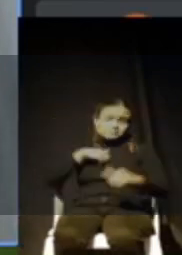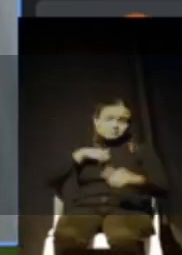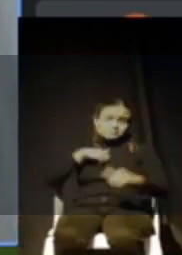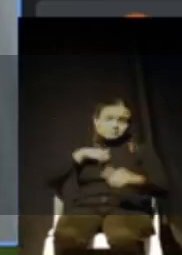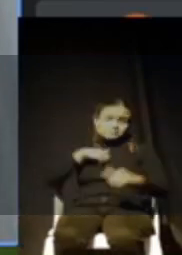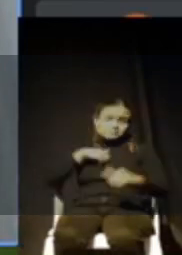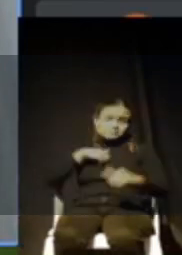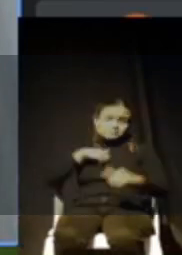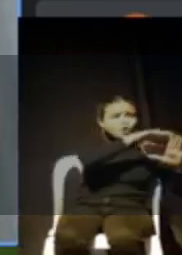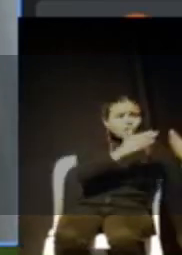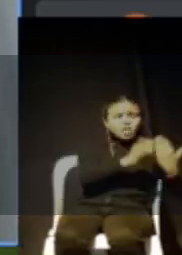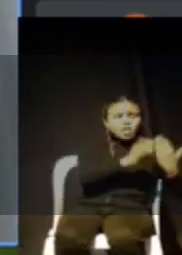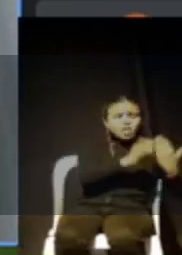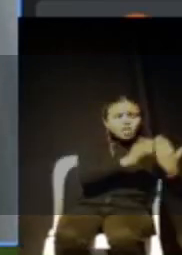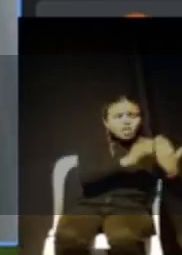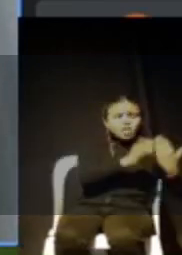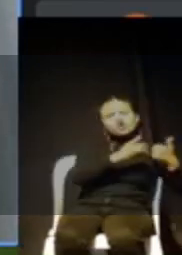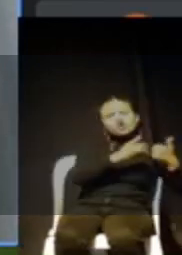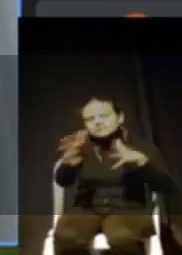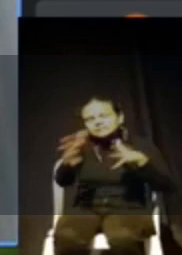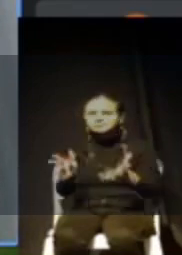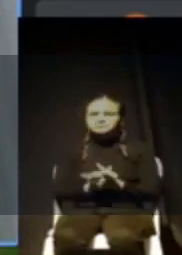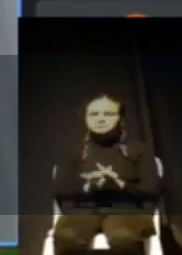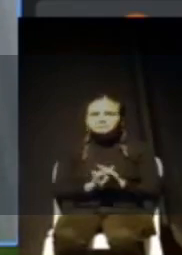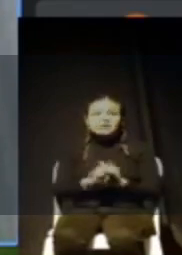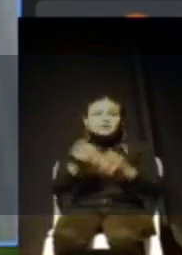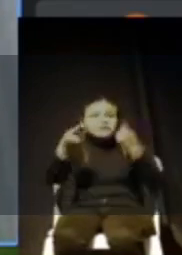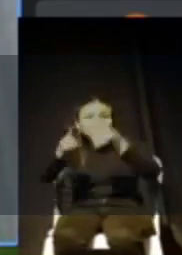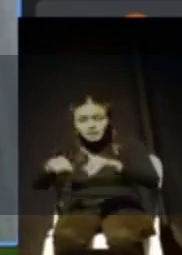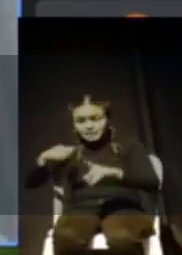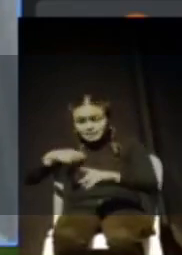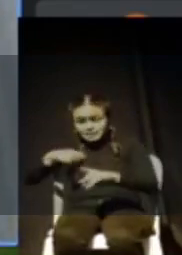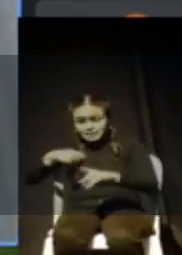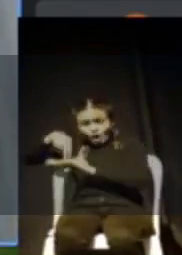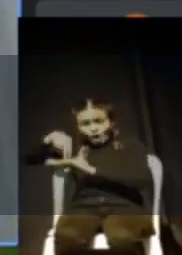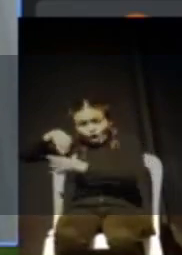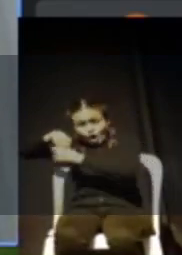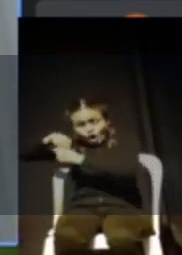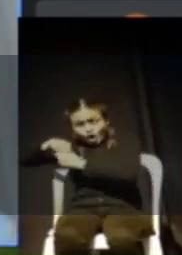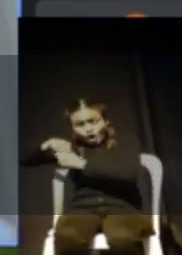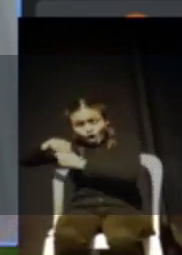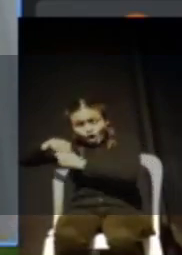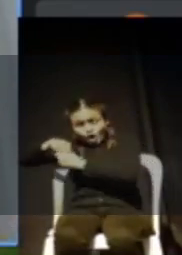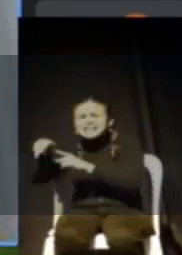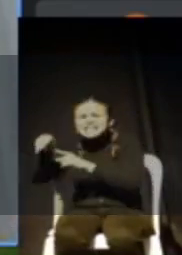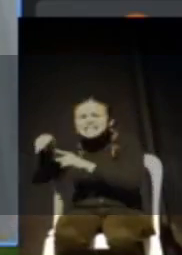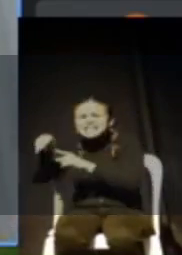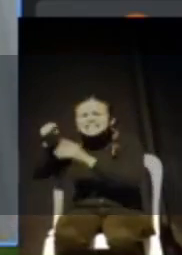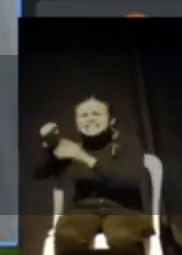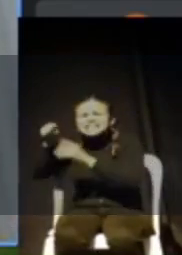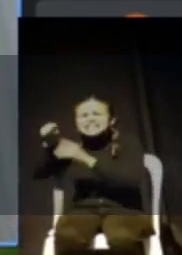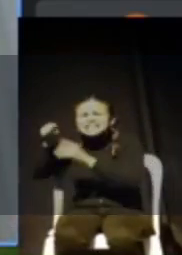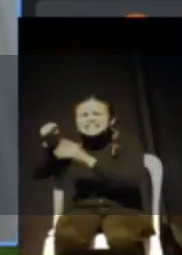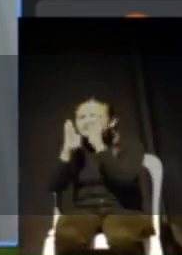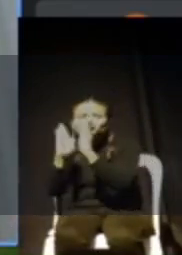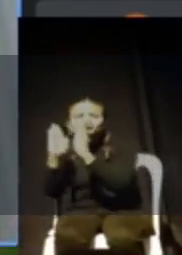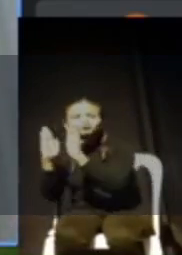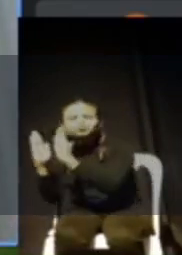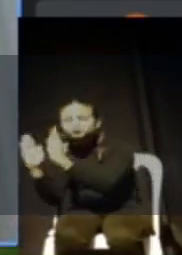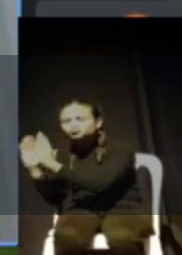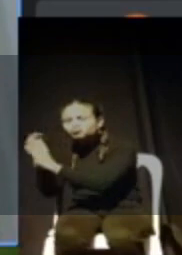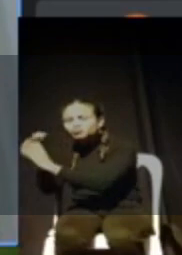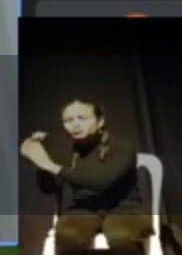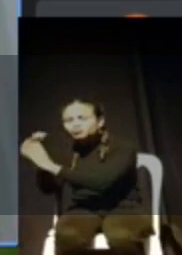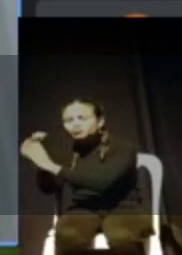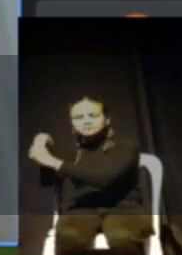los debates que se generaba. Igualmente, en ese mismo contexto, o unos sistemas, unas posibilidades educativas y